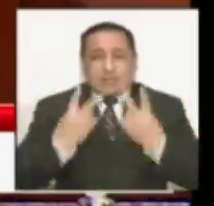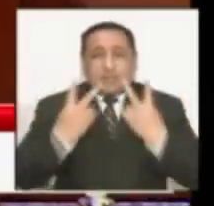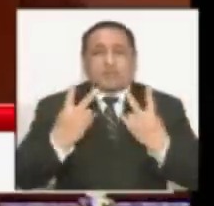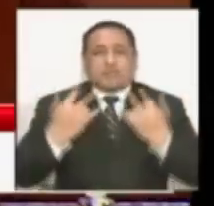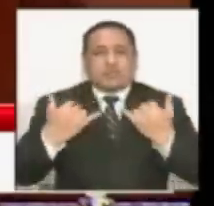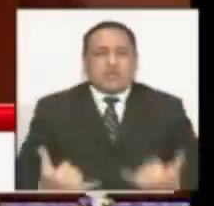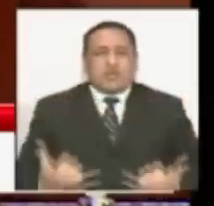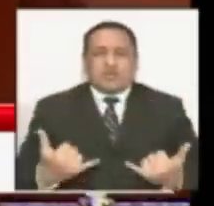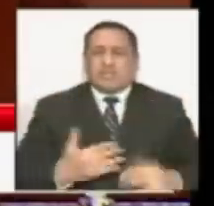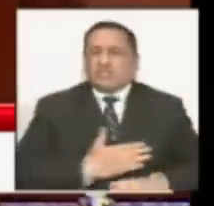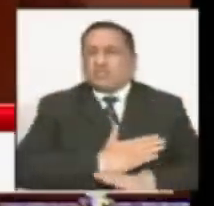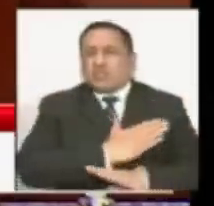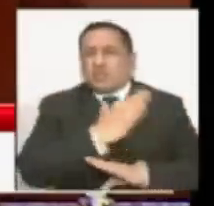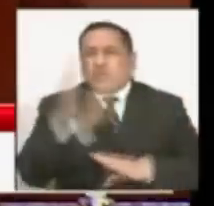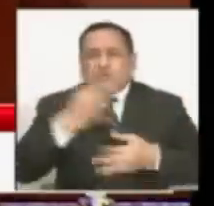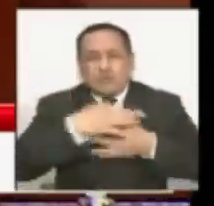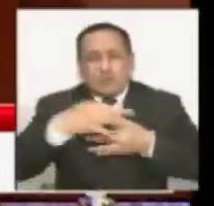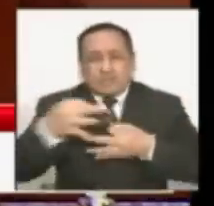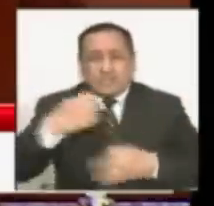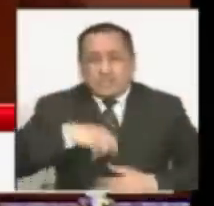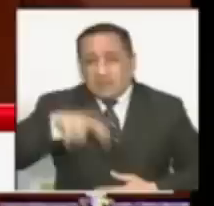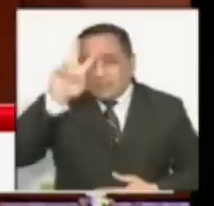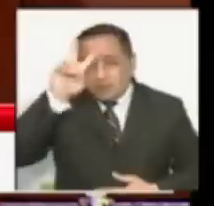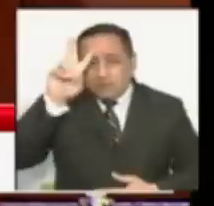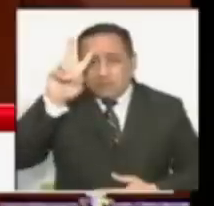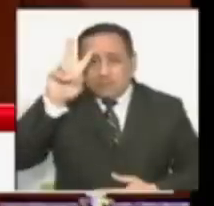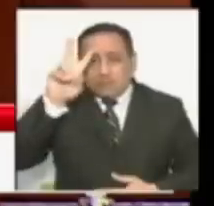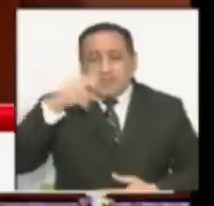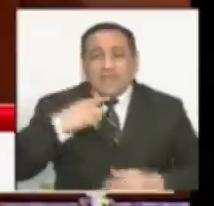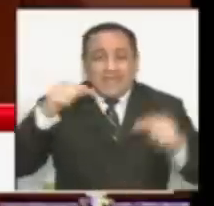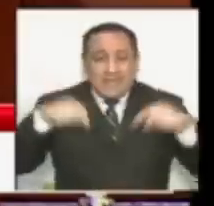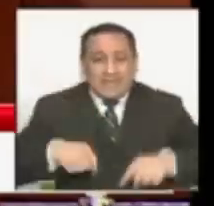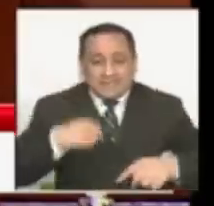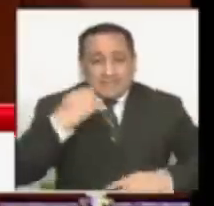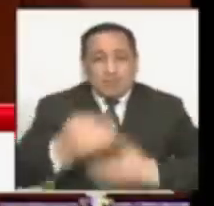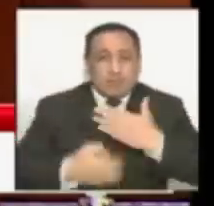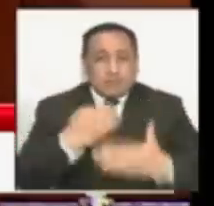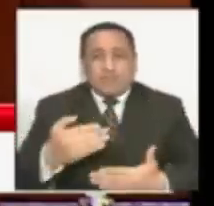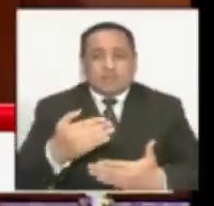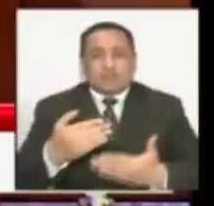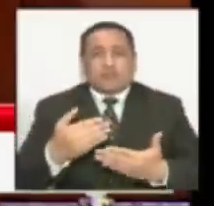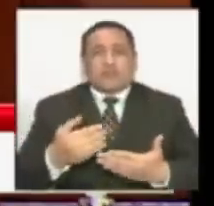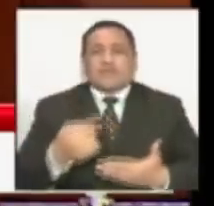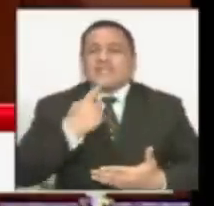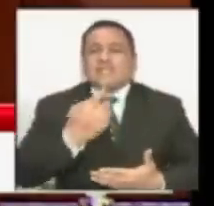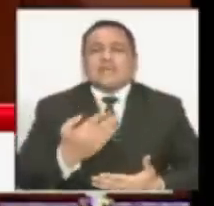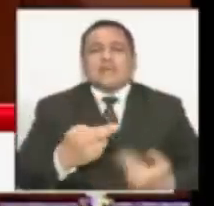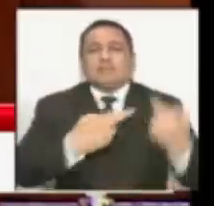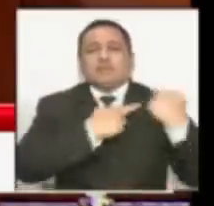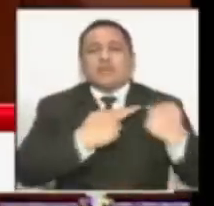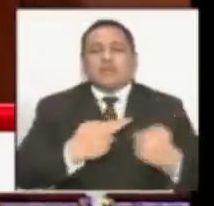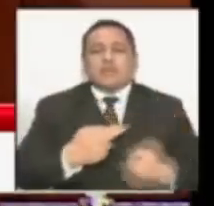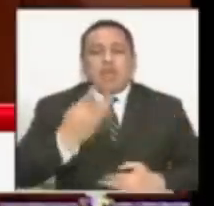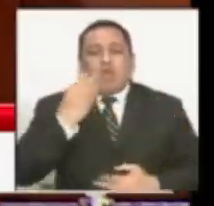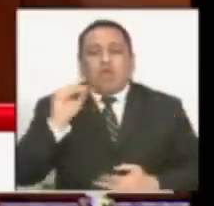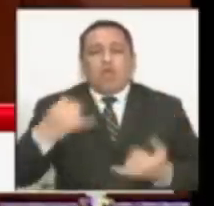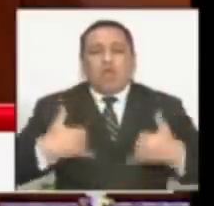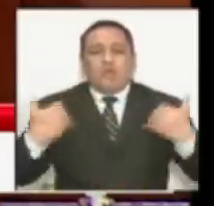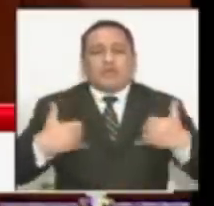en todas las regiones de nuestro país, este movimiento le pertenece a los jóvenes,